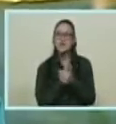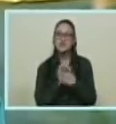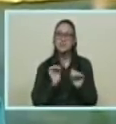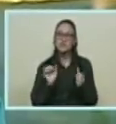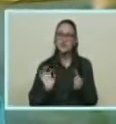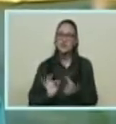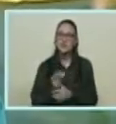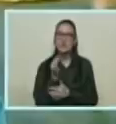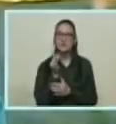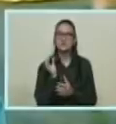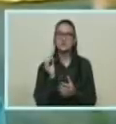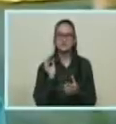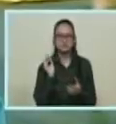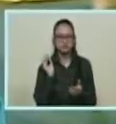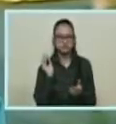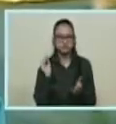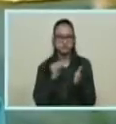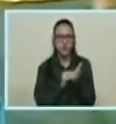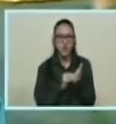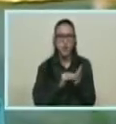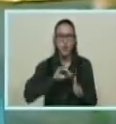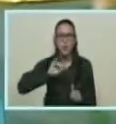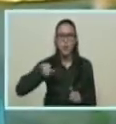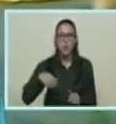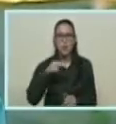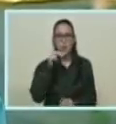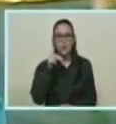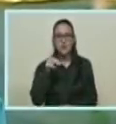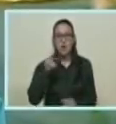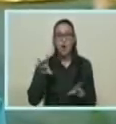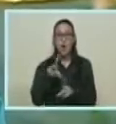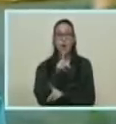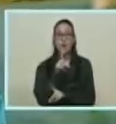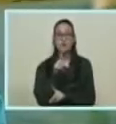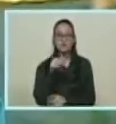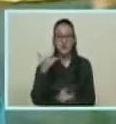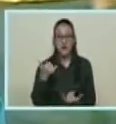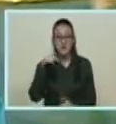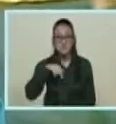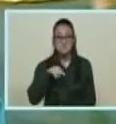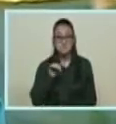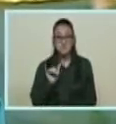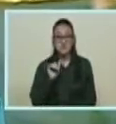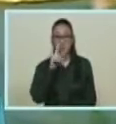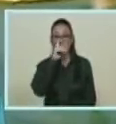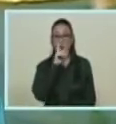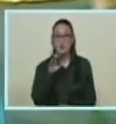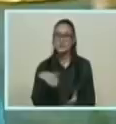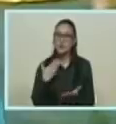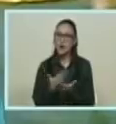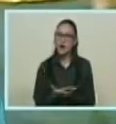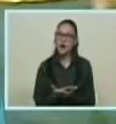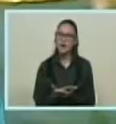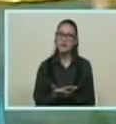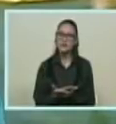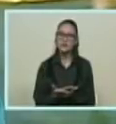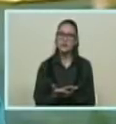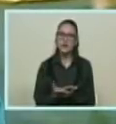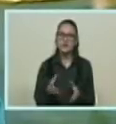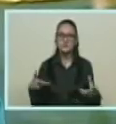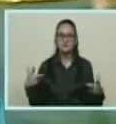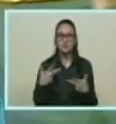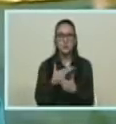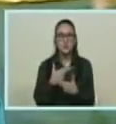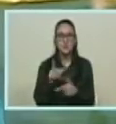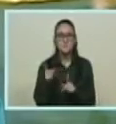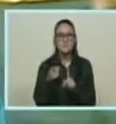fundación de junio, 11 de junio de este año, hasta el cierre del